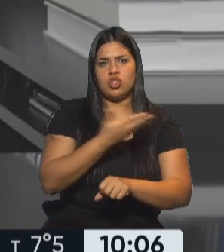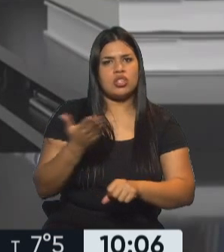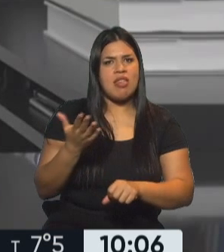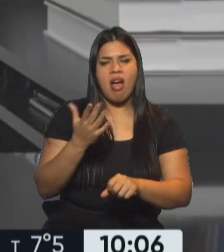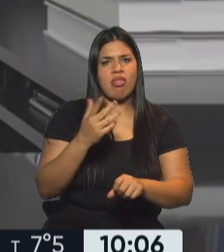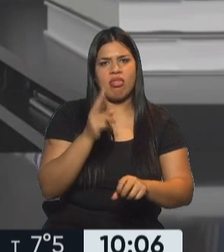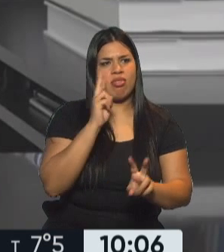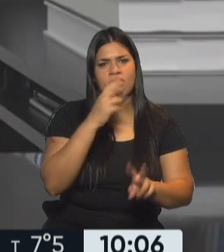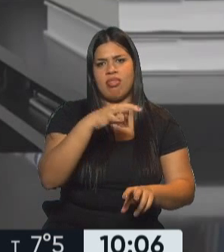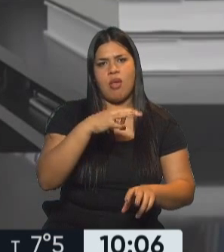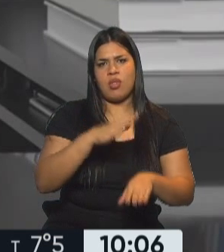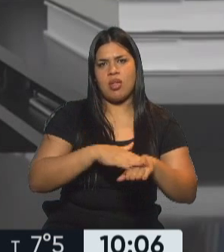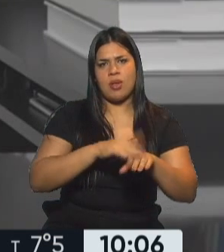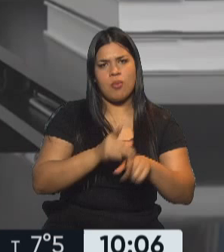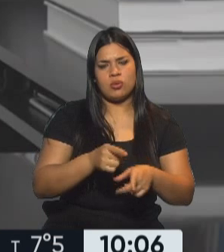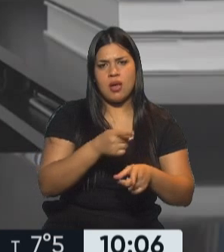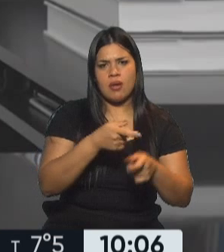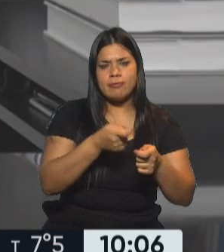sin encontrar consuelo.